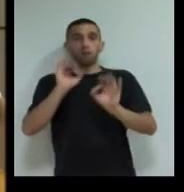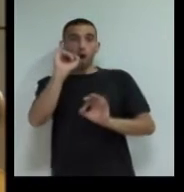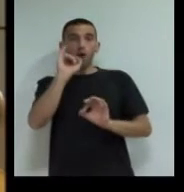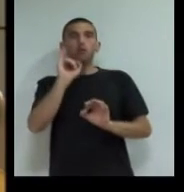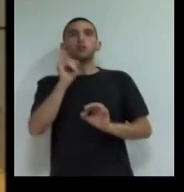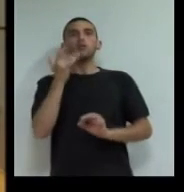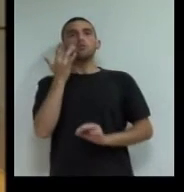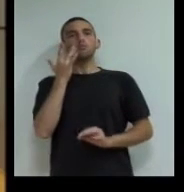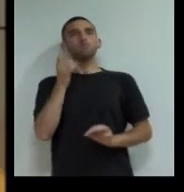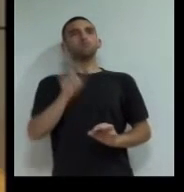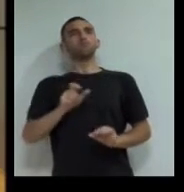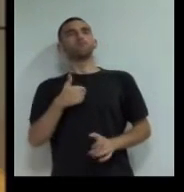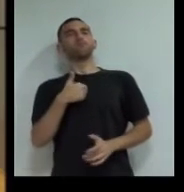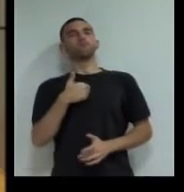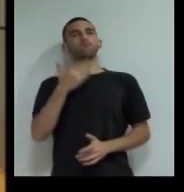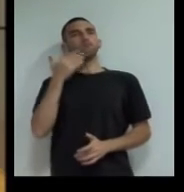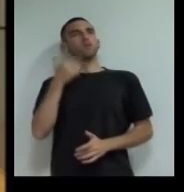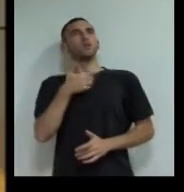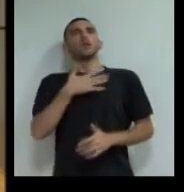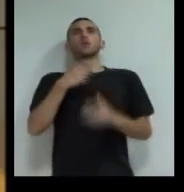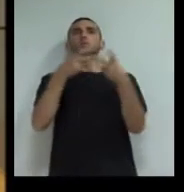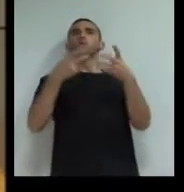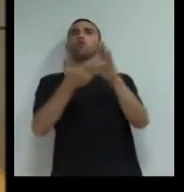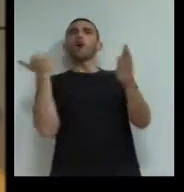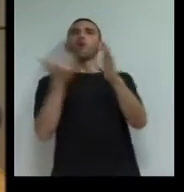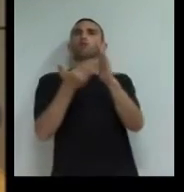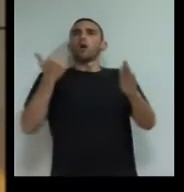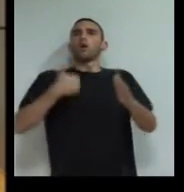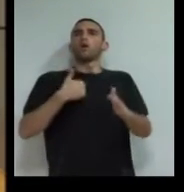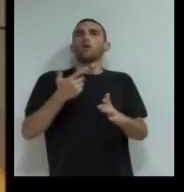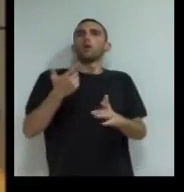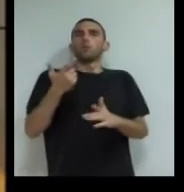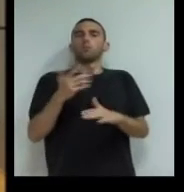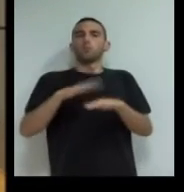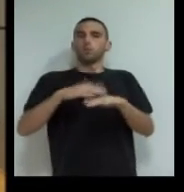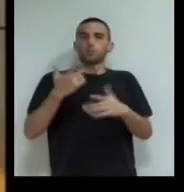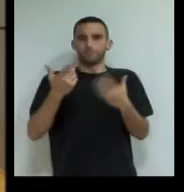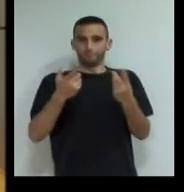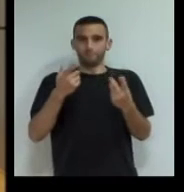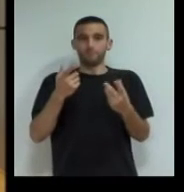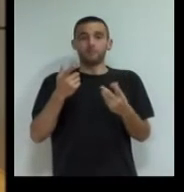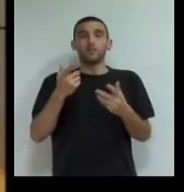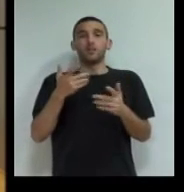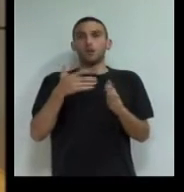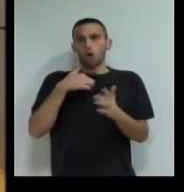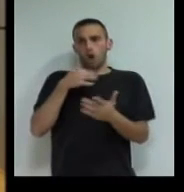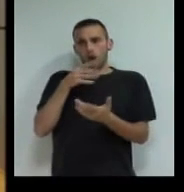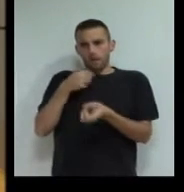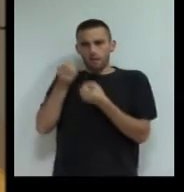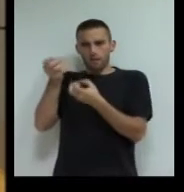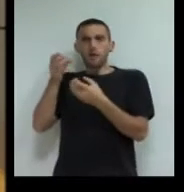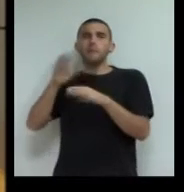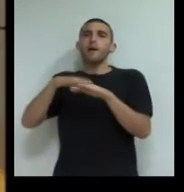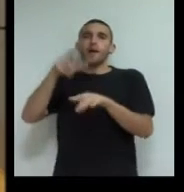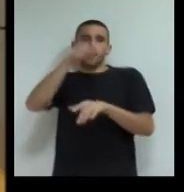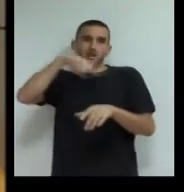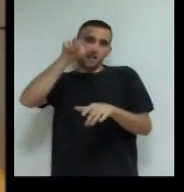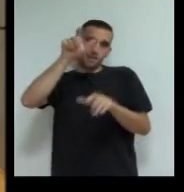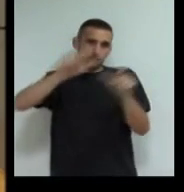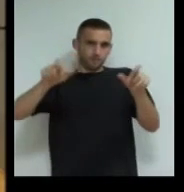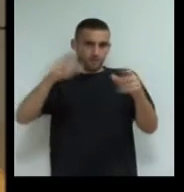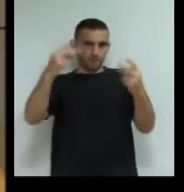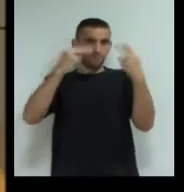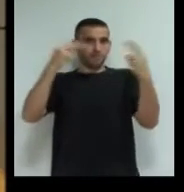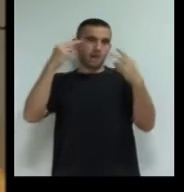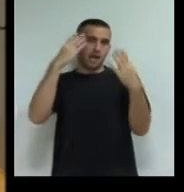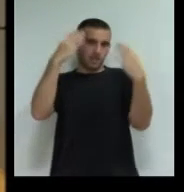sí existe. Claro, la ópera es que existe, ¿no? Espérate, que te voy a dar más datos. Voy a dar más datos para que lo entienda el público.